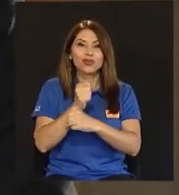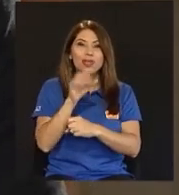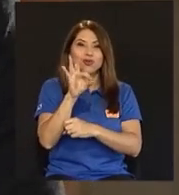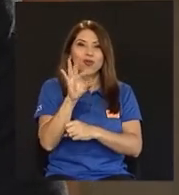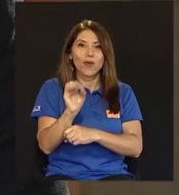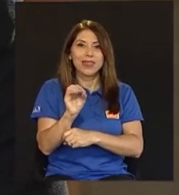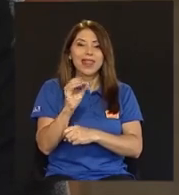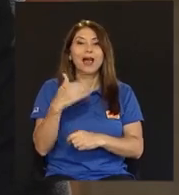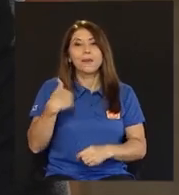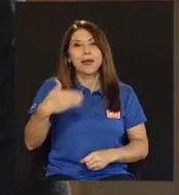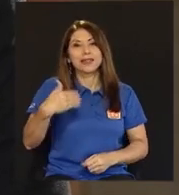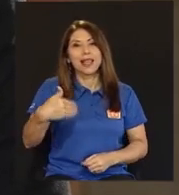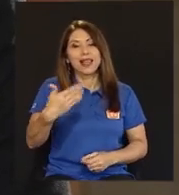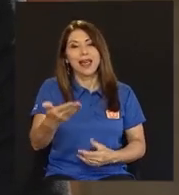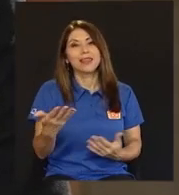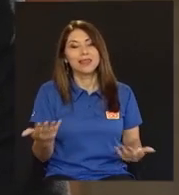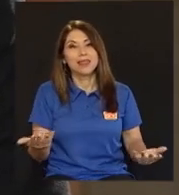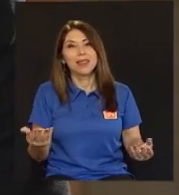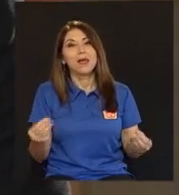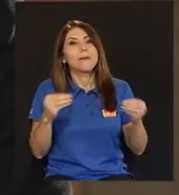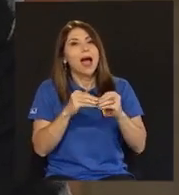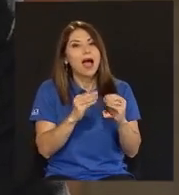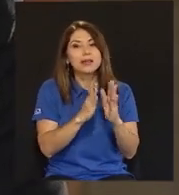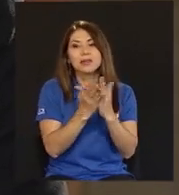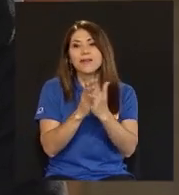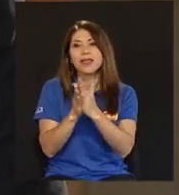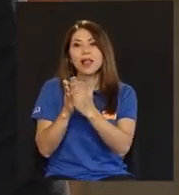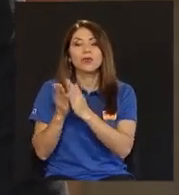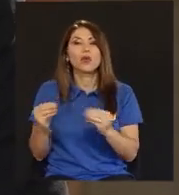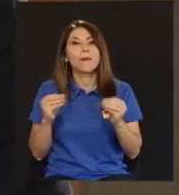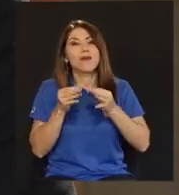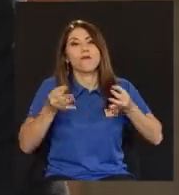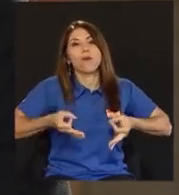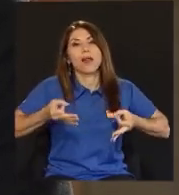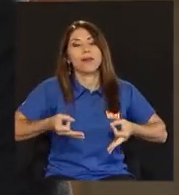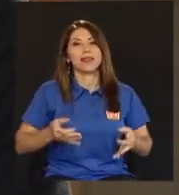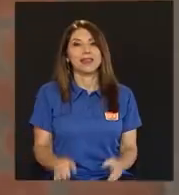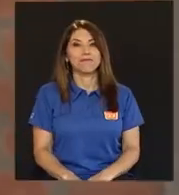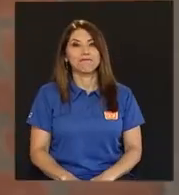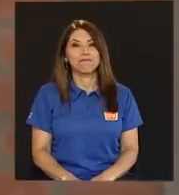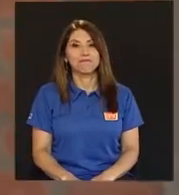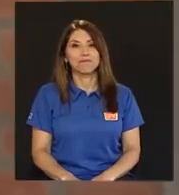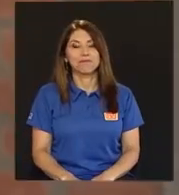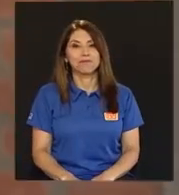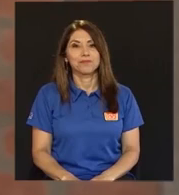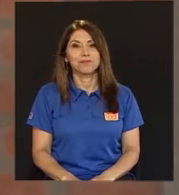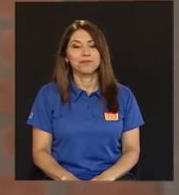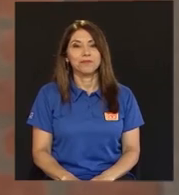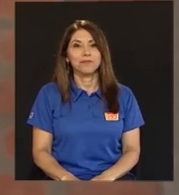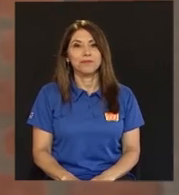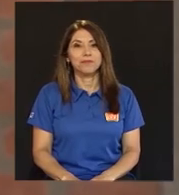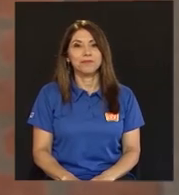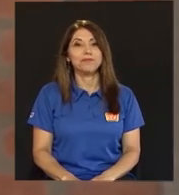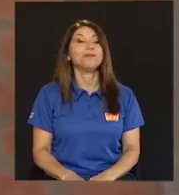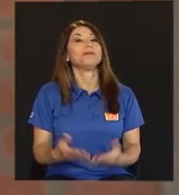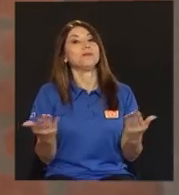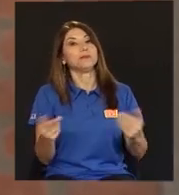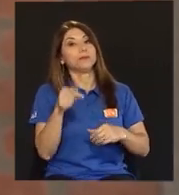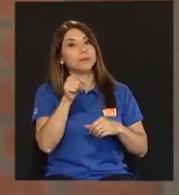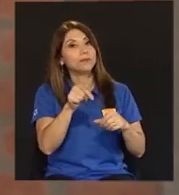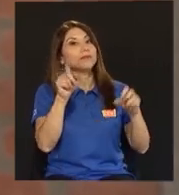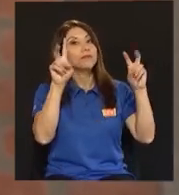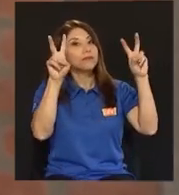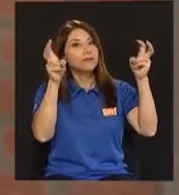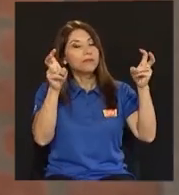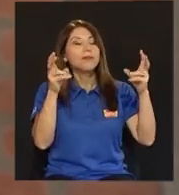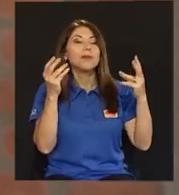toda la literatura y demás mucho más formalmente. Pues este es un tema que es